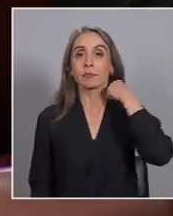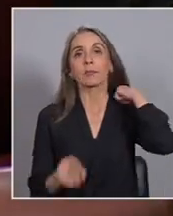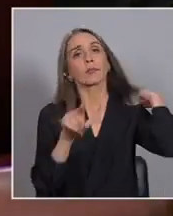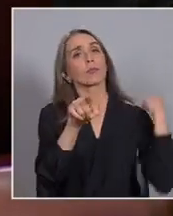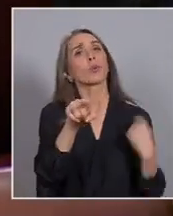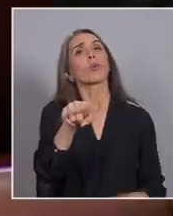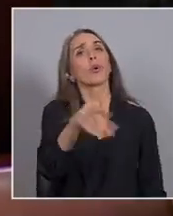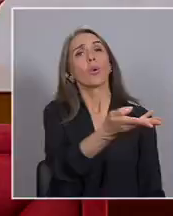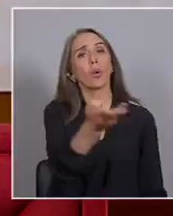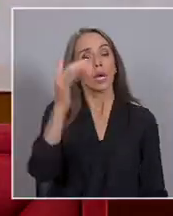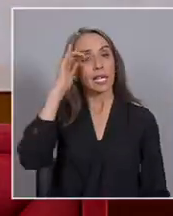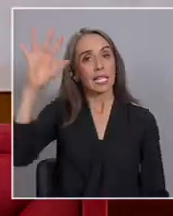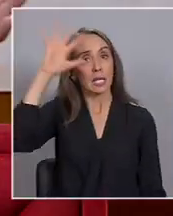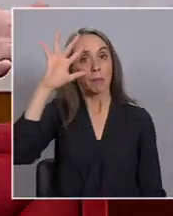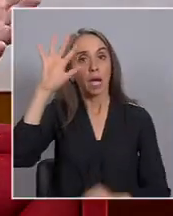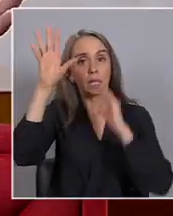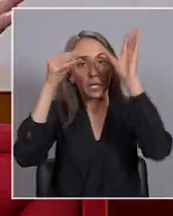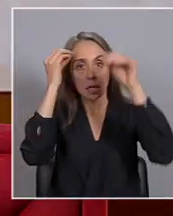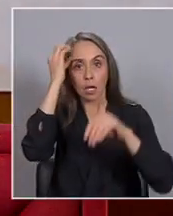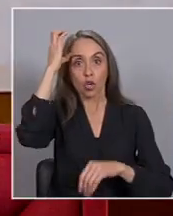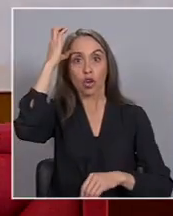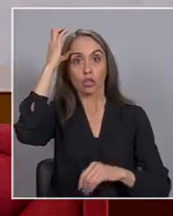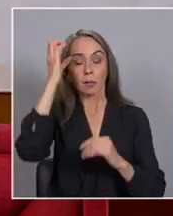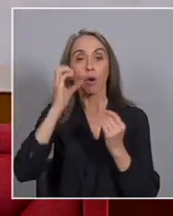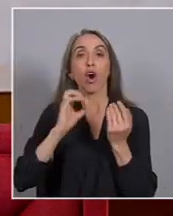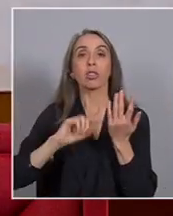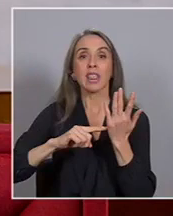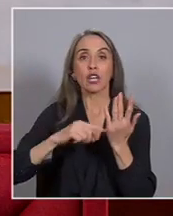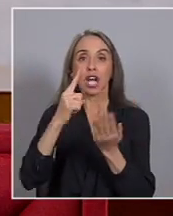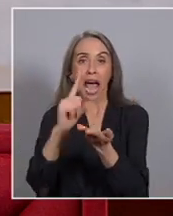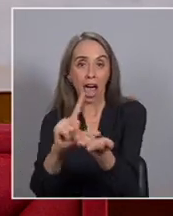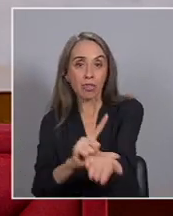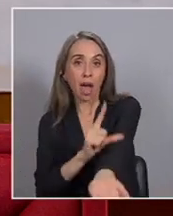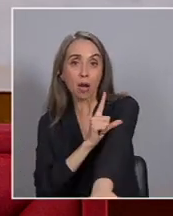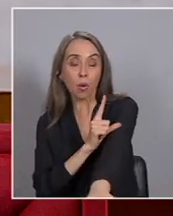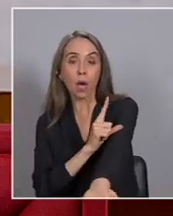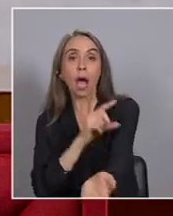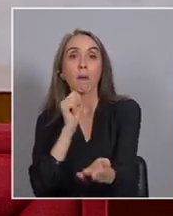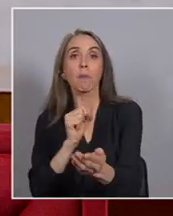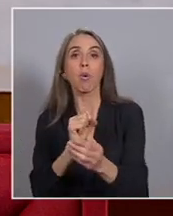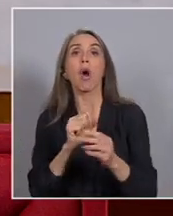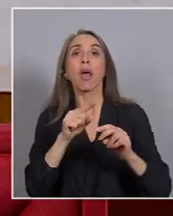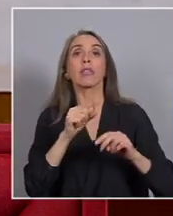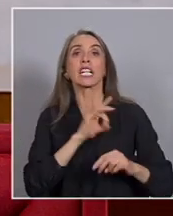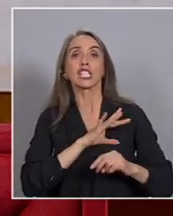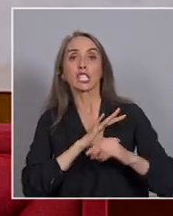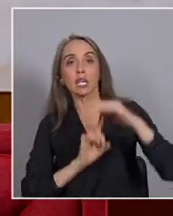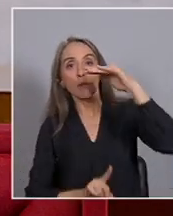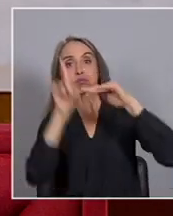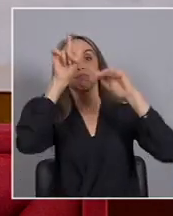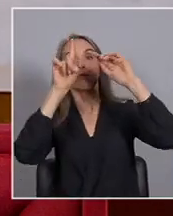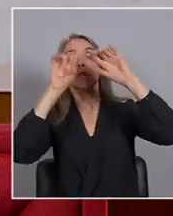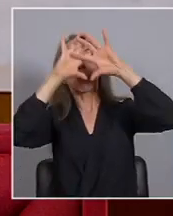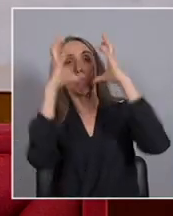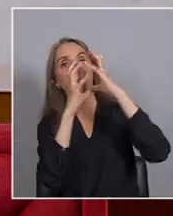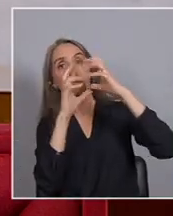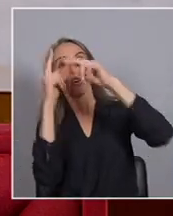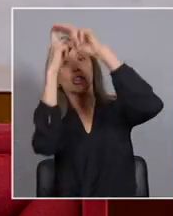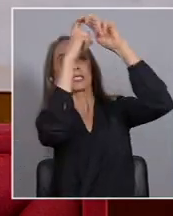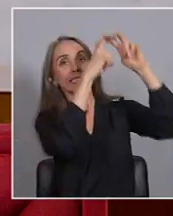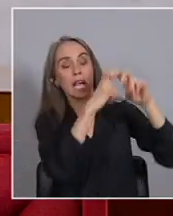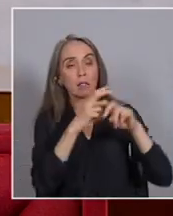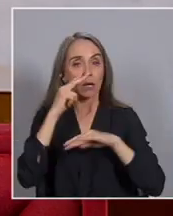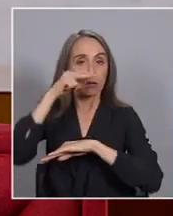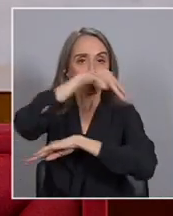Imagínense que por medio del conocimiento y la tecnología locales podamos operar nuestra propia flota de satélites, conozcamos a cabalidad nuestro